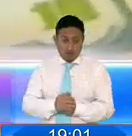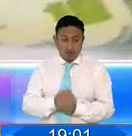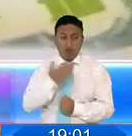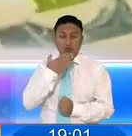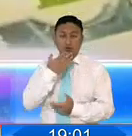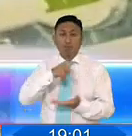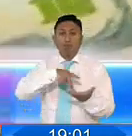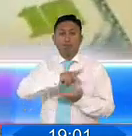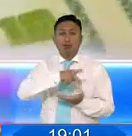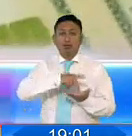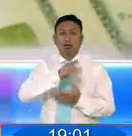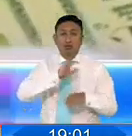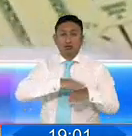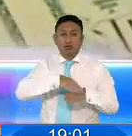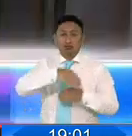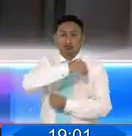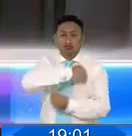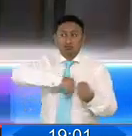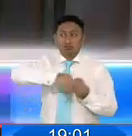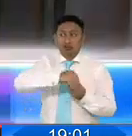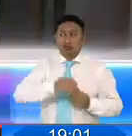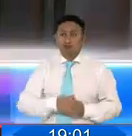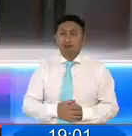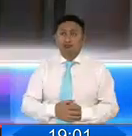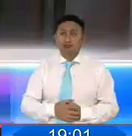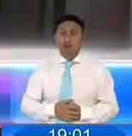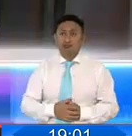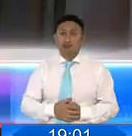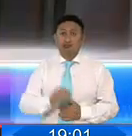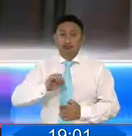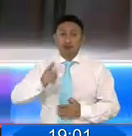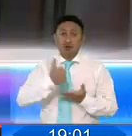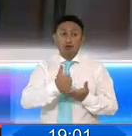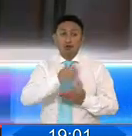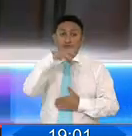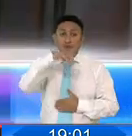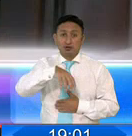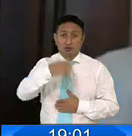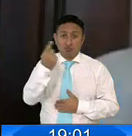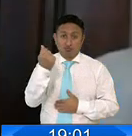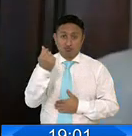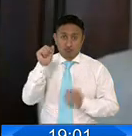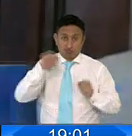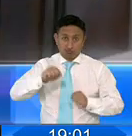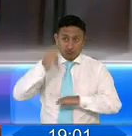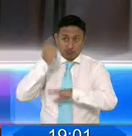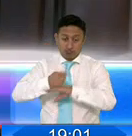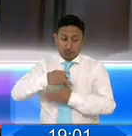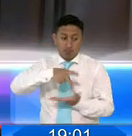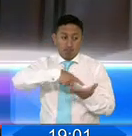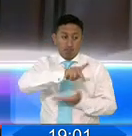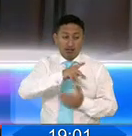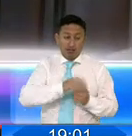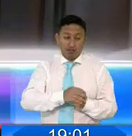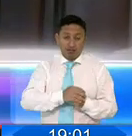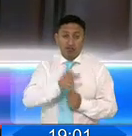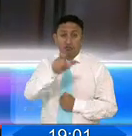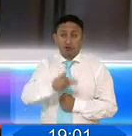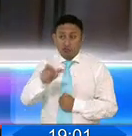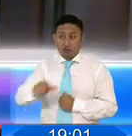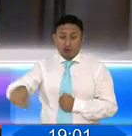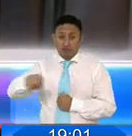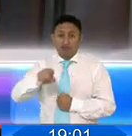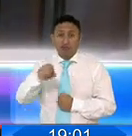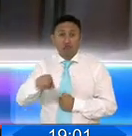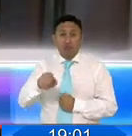económica a cancelar por concepto de reparación. Les condenaron a pagar en beneficio del Estado el dinero, y esto fue distribuido entre varios procesados. La parte